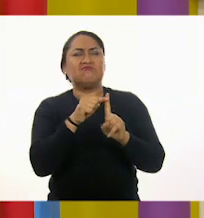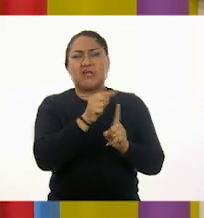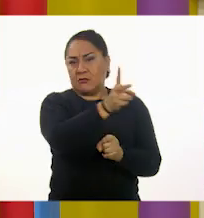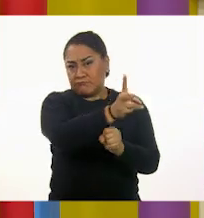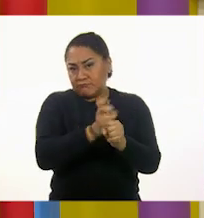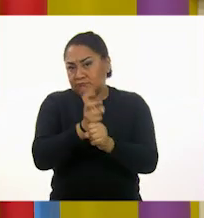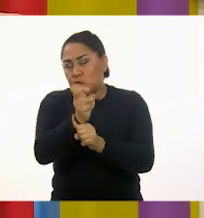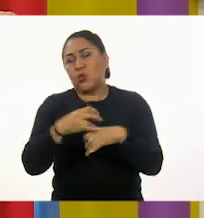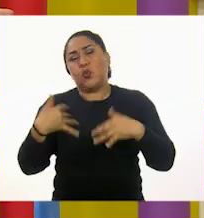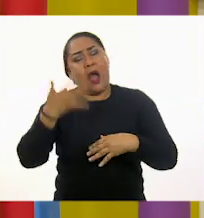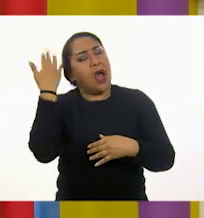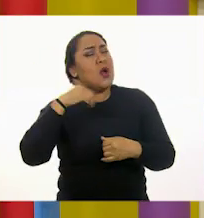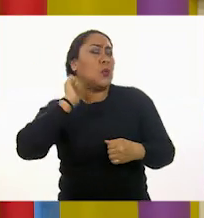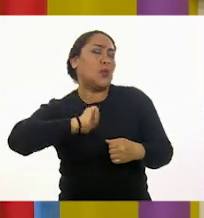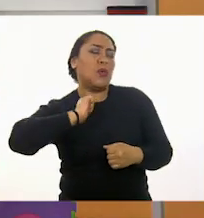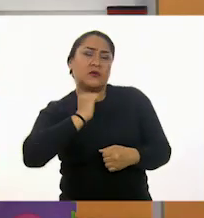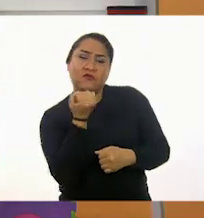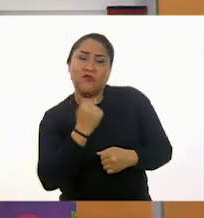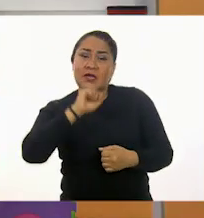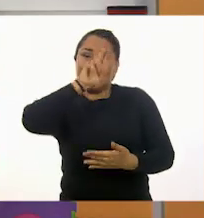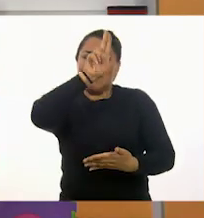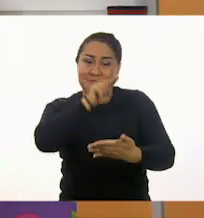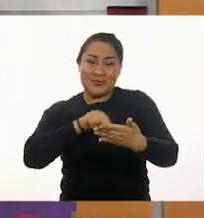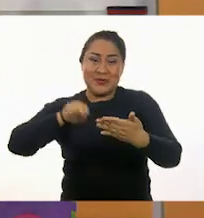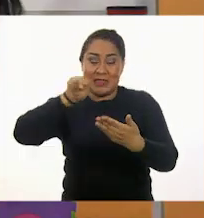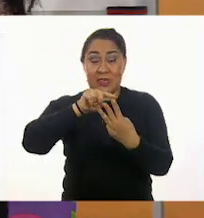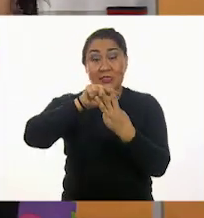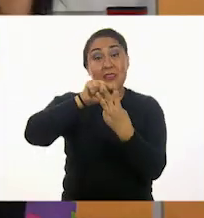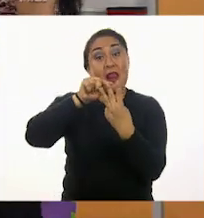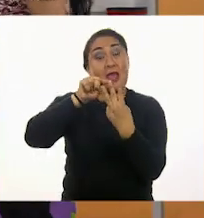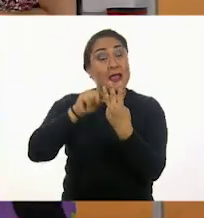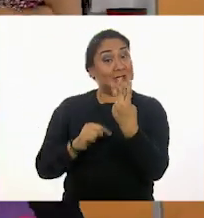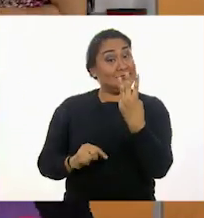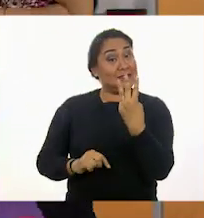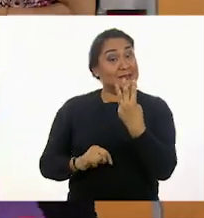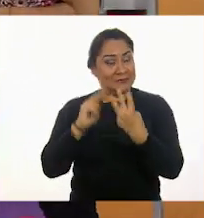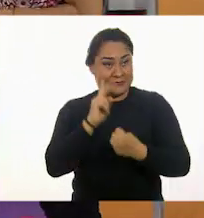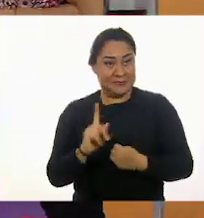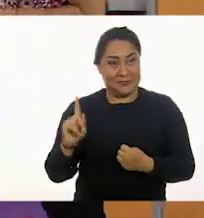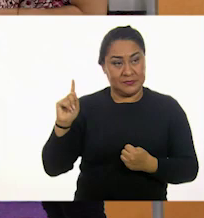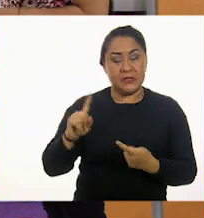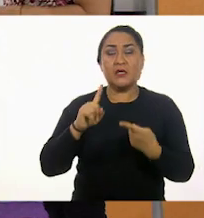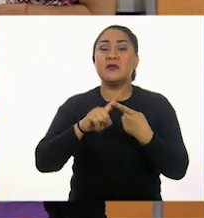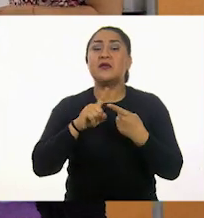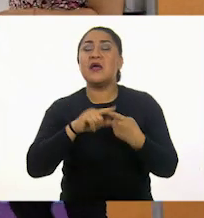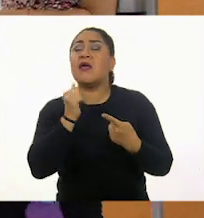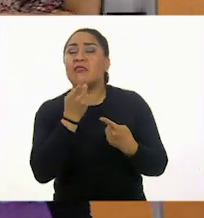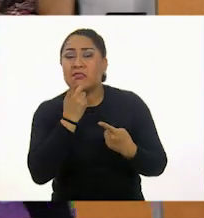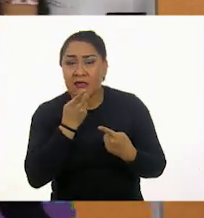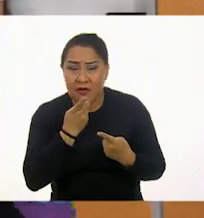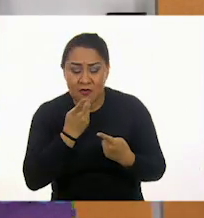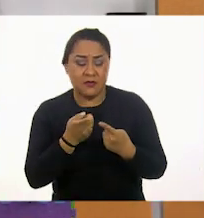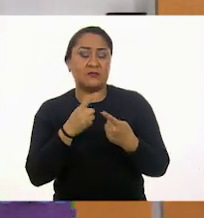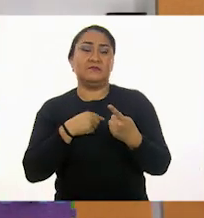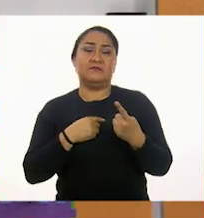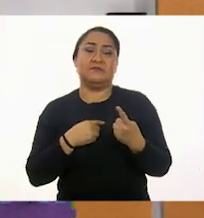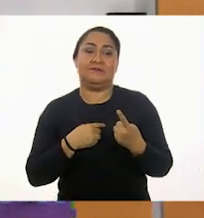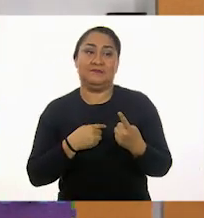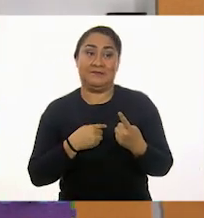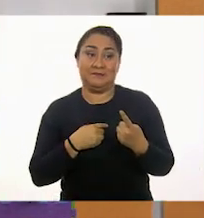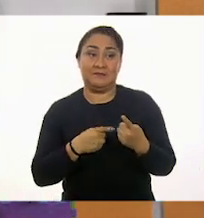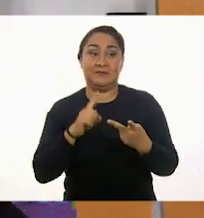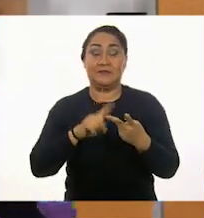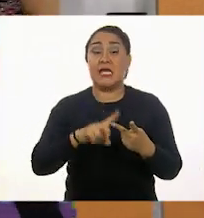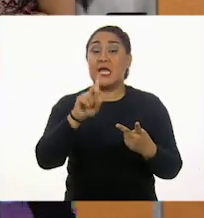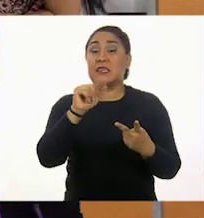tres renombrados pintores que tenemos aquí atrás. Ay, Sí, el primero es Diego Rivera, Diego Rivera, aquí está.